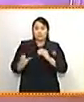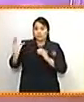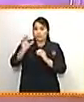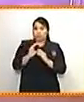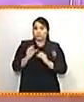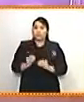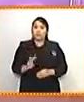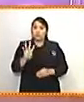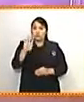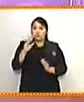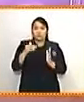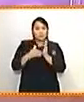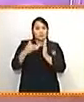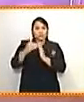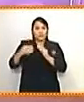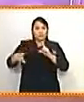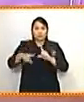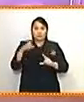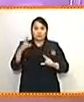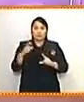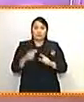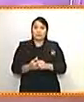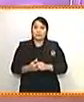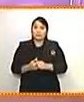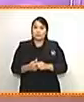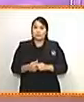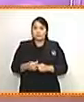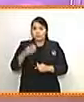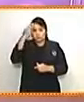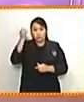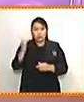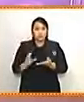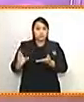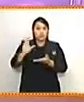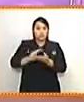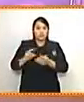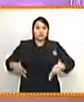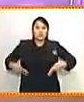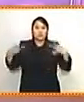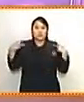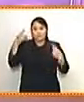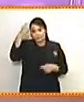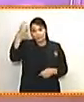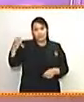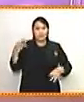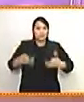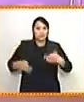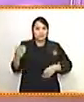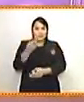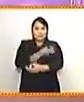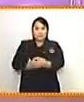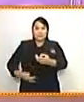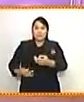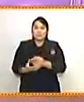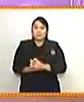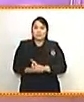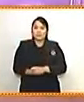nada más y nada menos 4 millones de lempiras. Porque con superpremio, ve tus sueños. Feliz tarde.